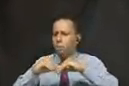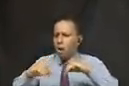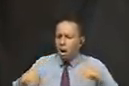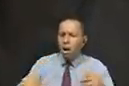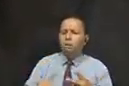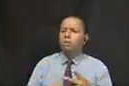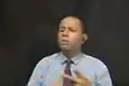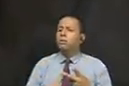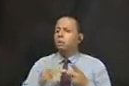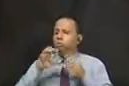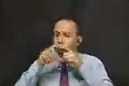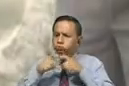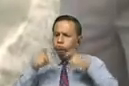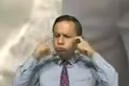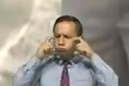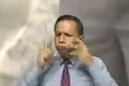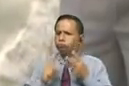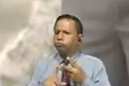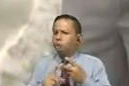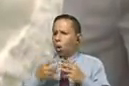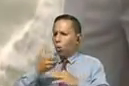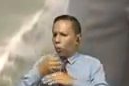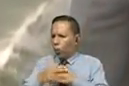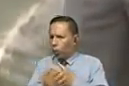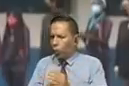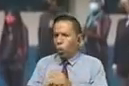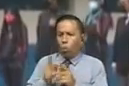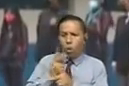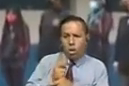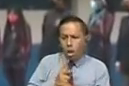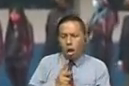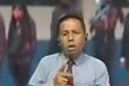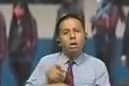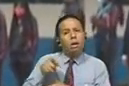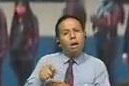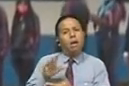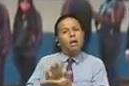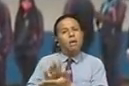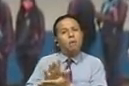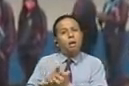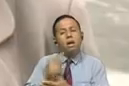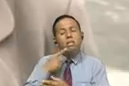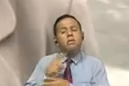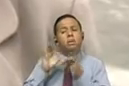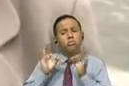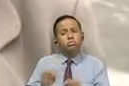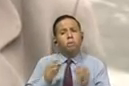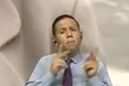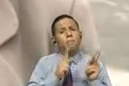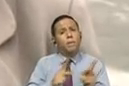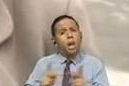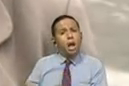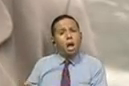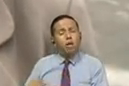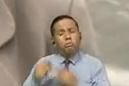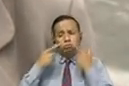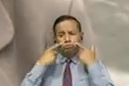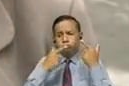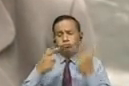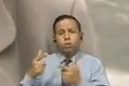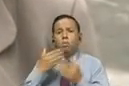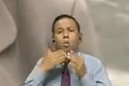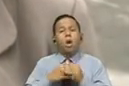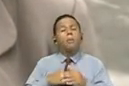uso obligatorio de la mascarilla. La institución tiene aprobado el plan de continuidad educativa. En este momento tenemos con educación